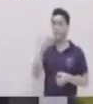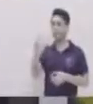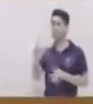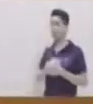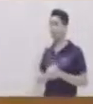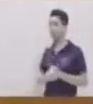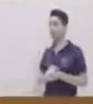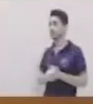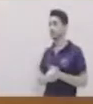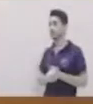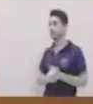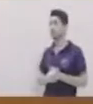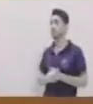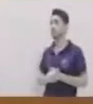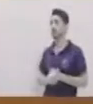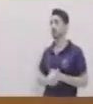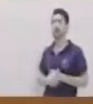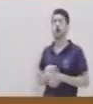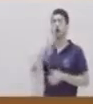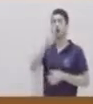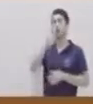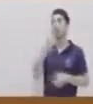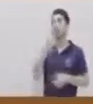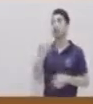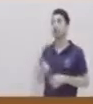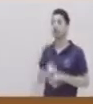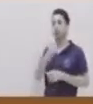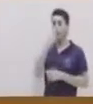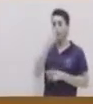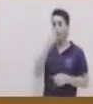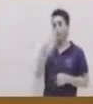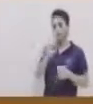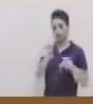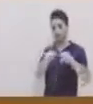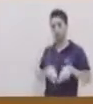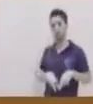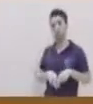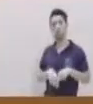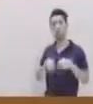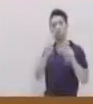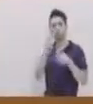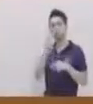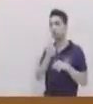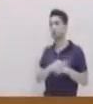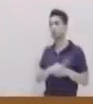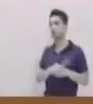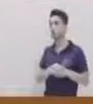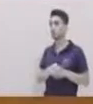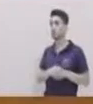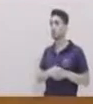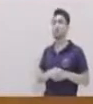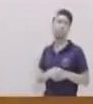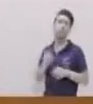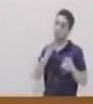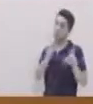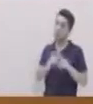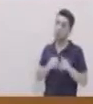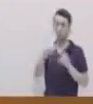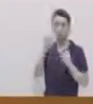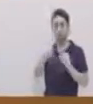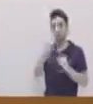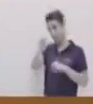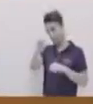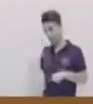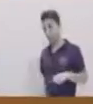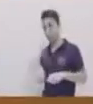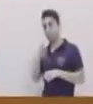A, B, C, por ejemplo, podemos hacer la combinación de la A y la B. Pero va a ser lo mismo